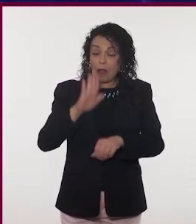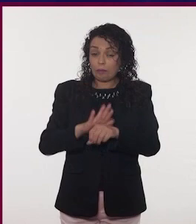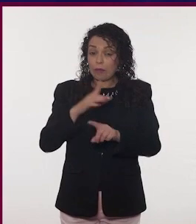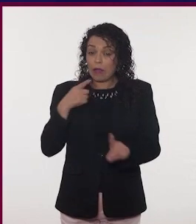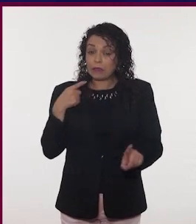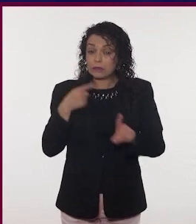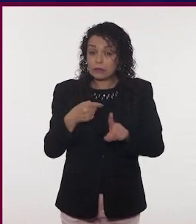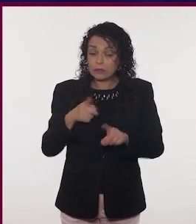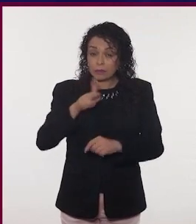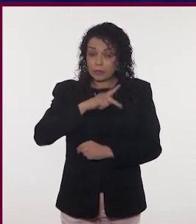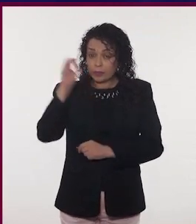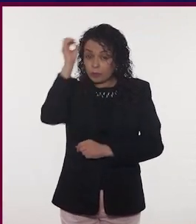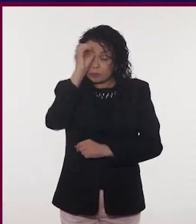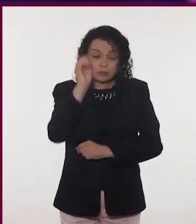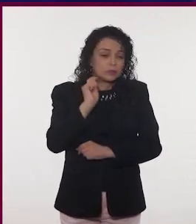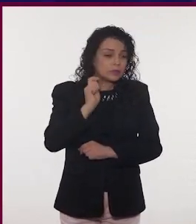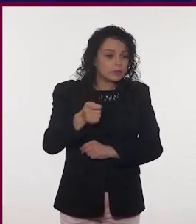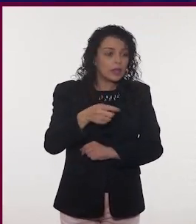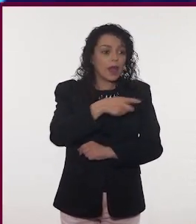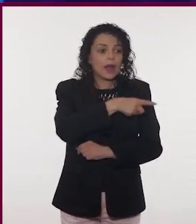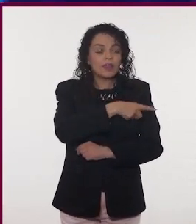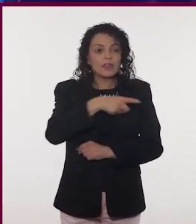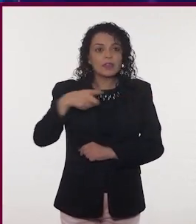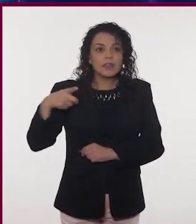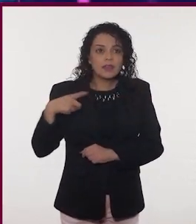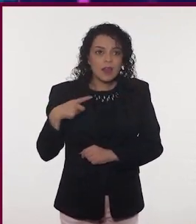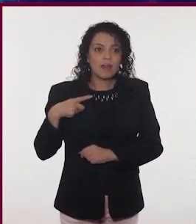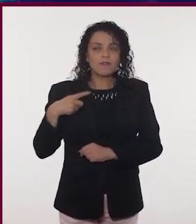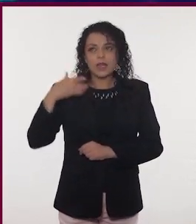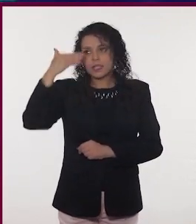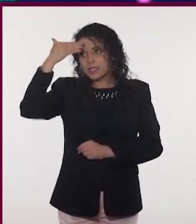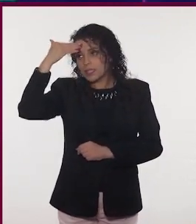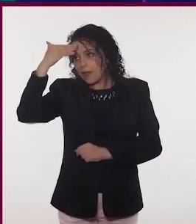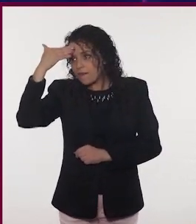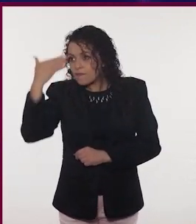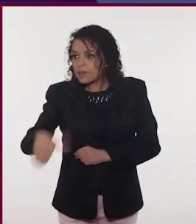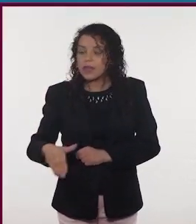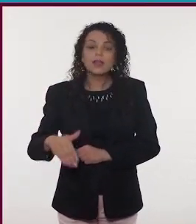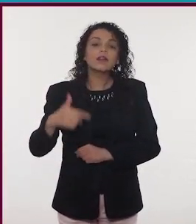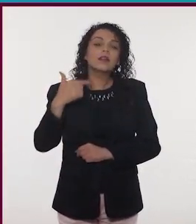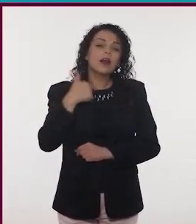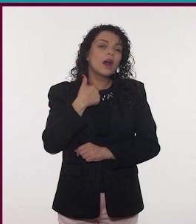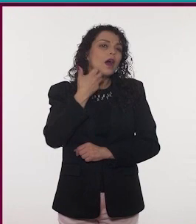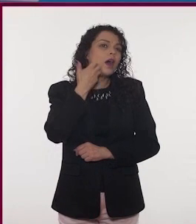que creo es que debemos, la clave está en saber qué quiero.